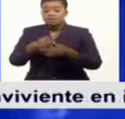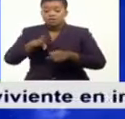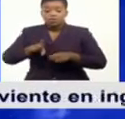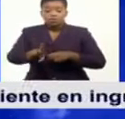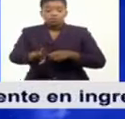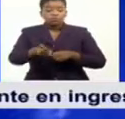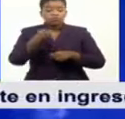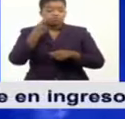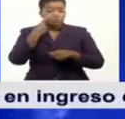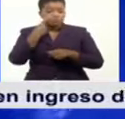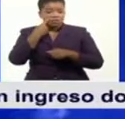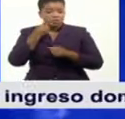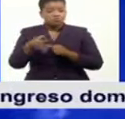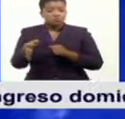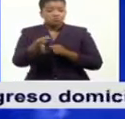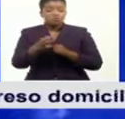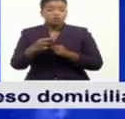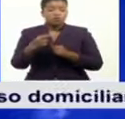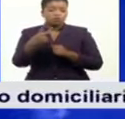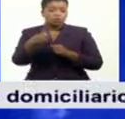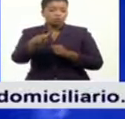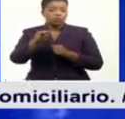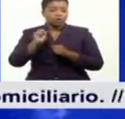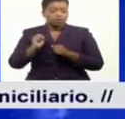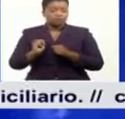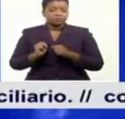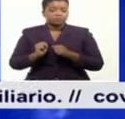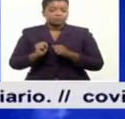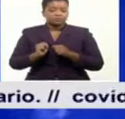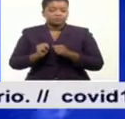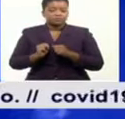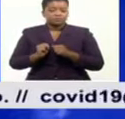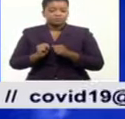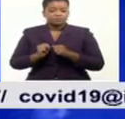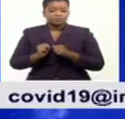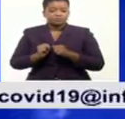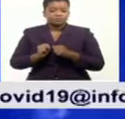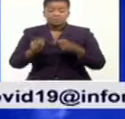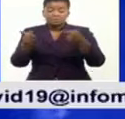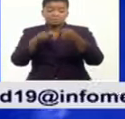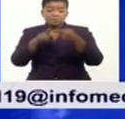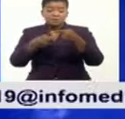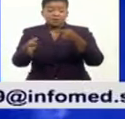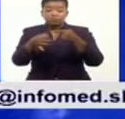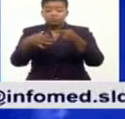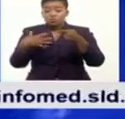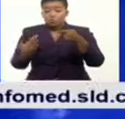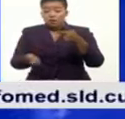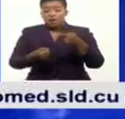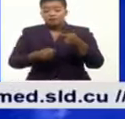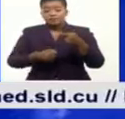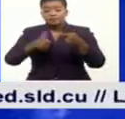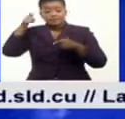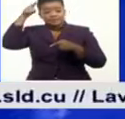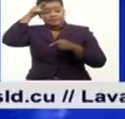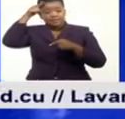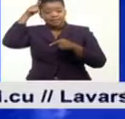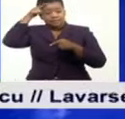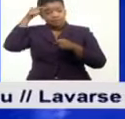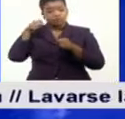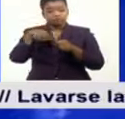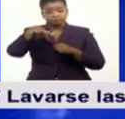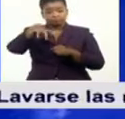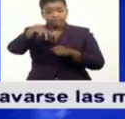se incorporan 2 municipios. Se mantiene en primer lugar el municipio de Sandino, de la provincia de Pinar del